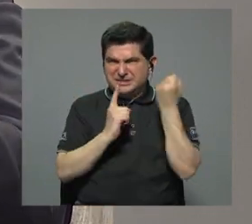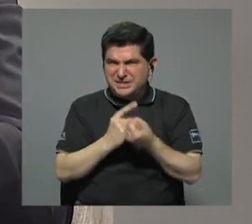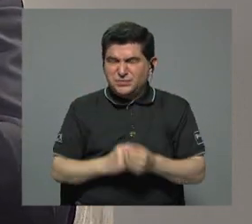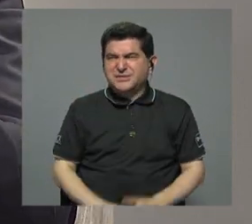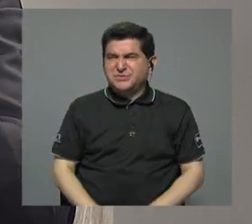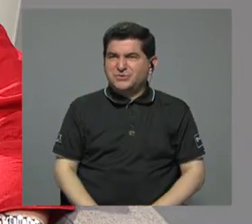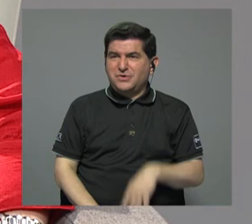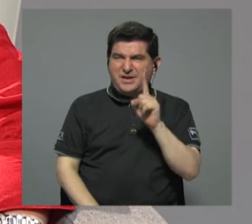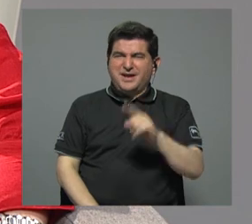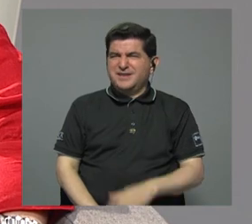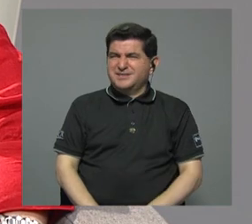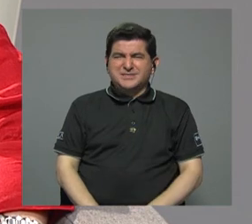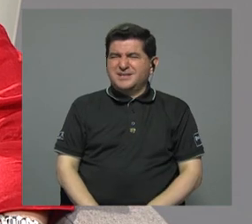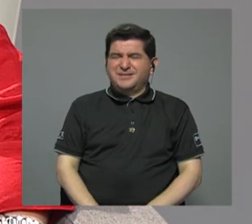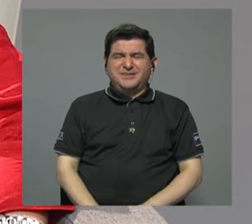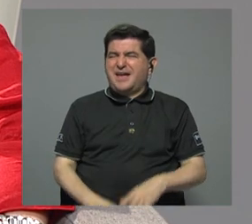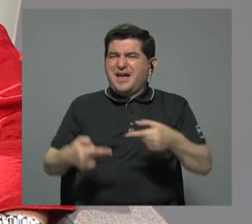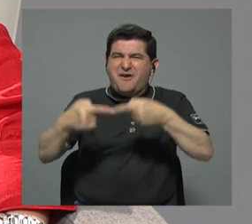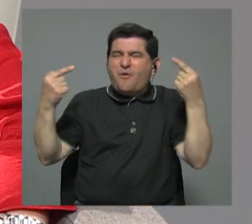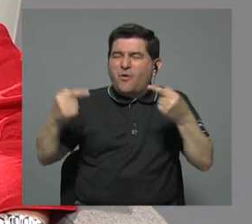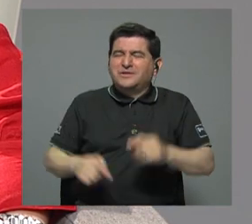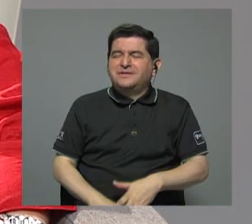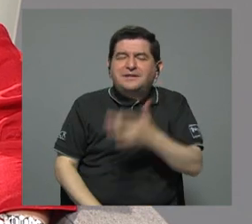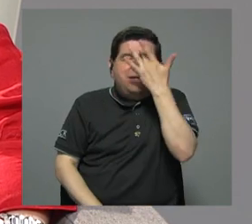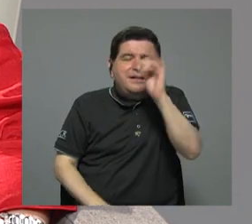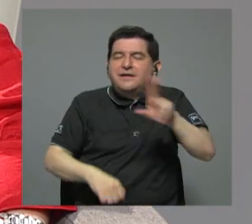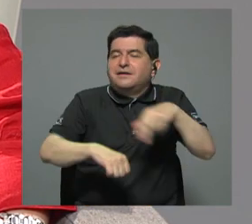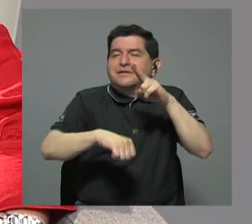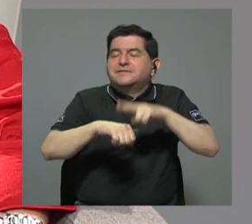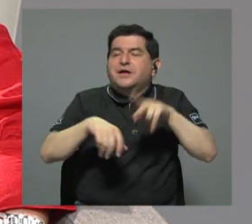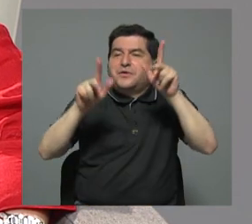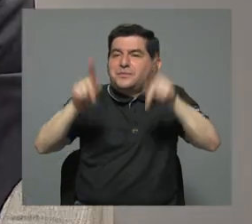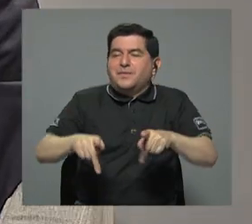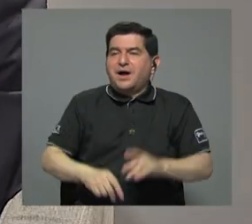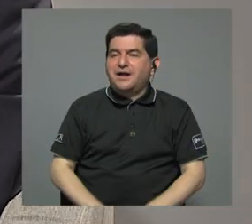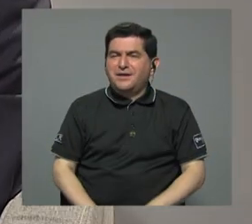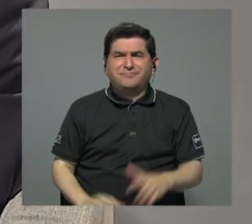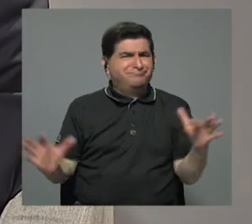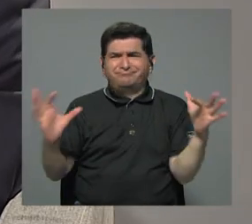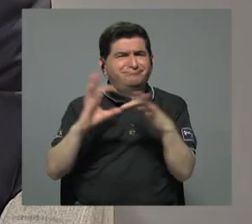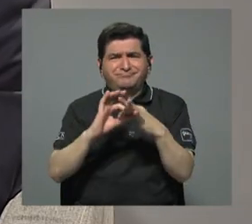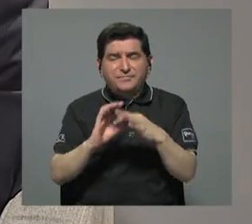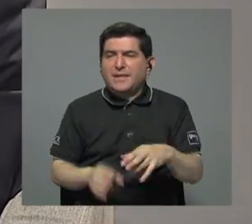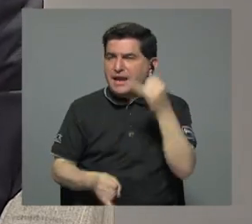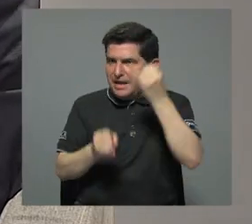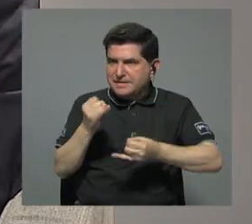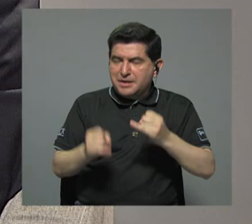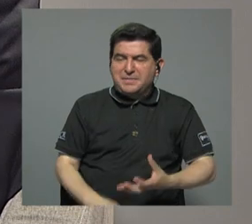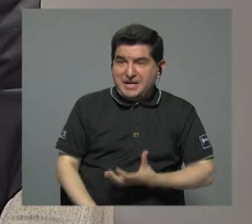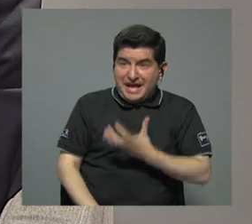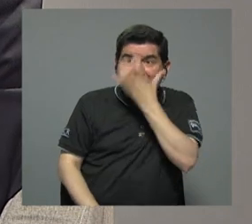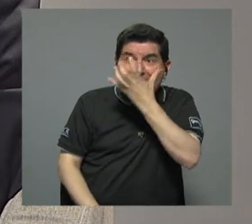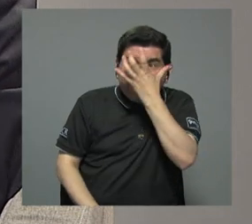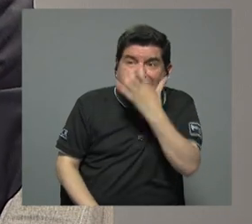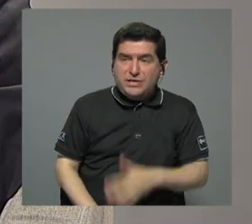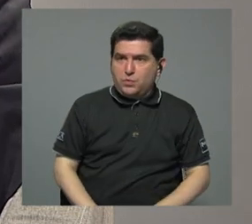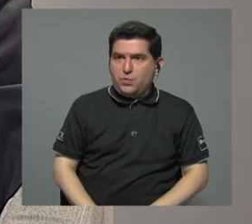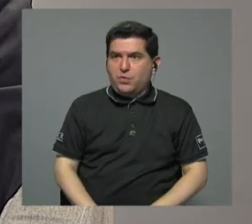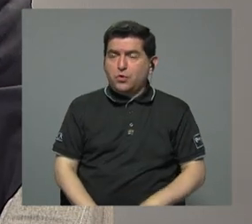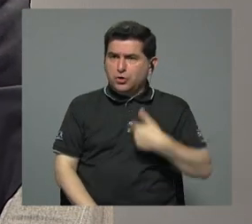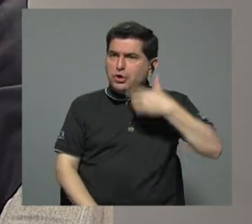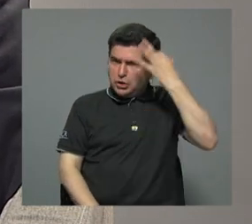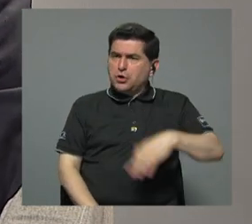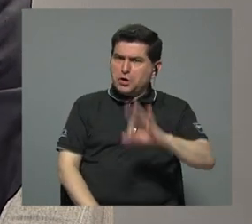bofetada desde luego la inteligencia al común de los mortales no no no rima mucho y con esto cierro con el enojo con la indignación también